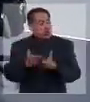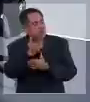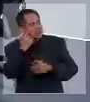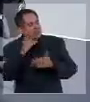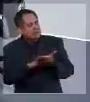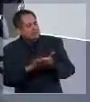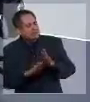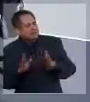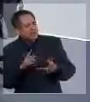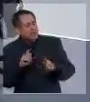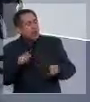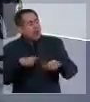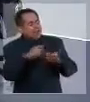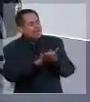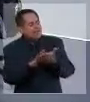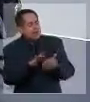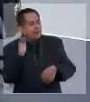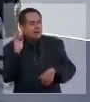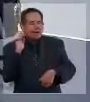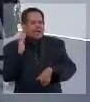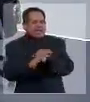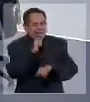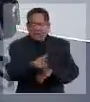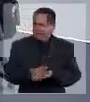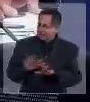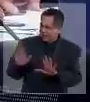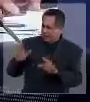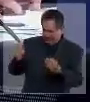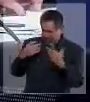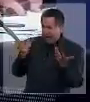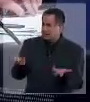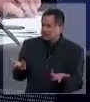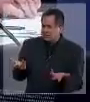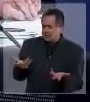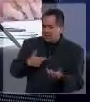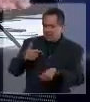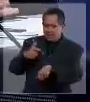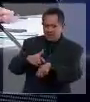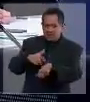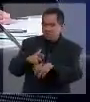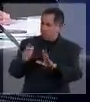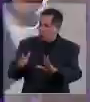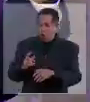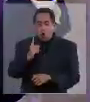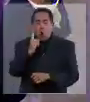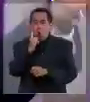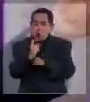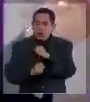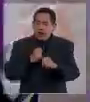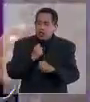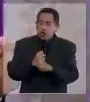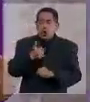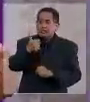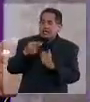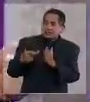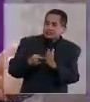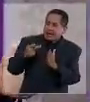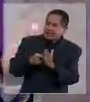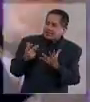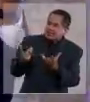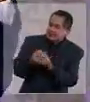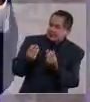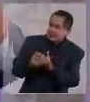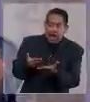un año te reuniste. Y le ofreciste impunidad. ¿Me dejan? Tiempo. En un año se reunió 6 veces. Gracias. Ahora se